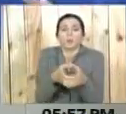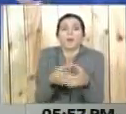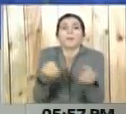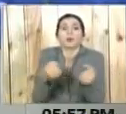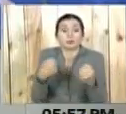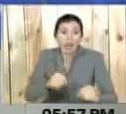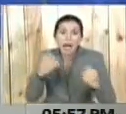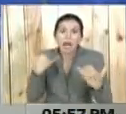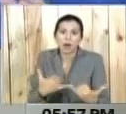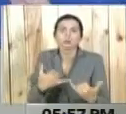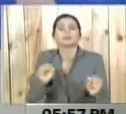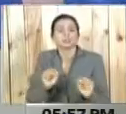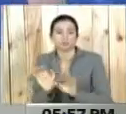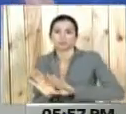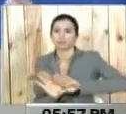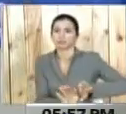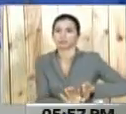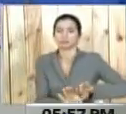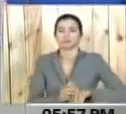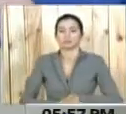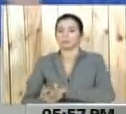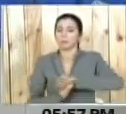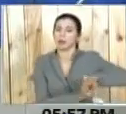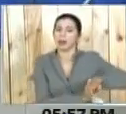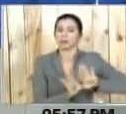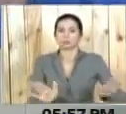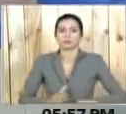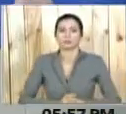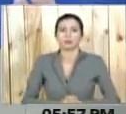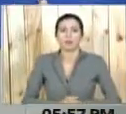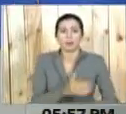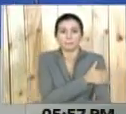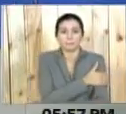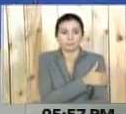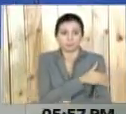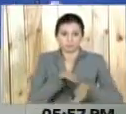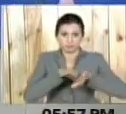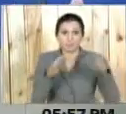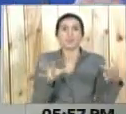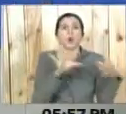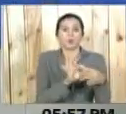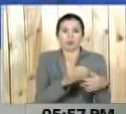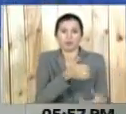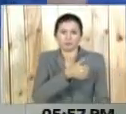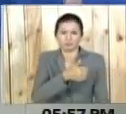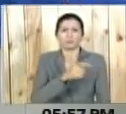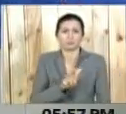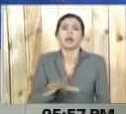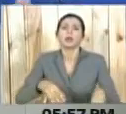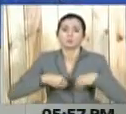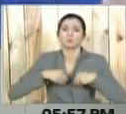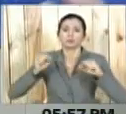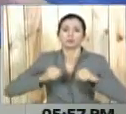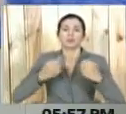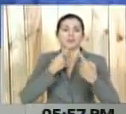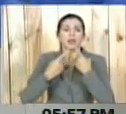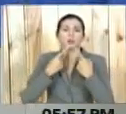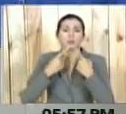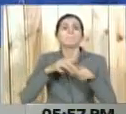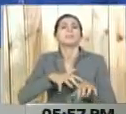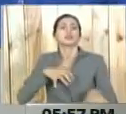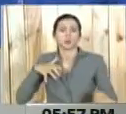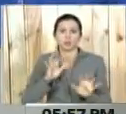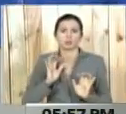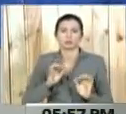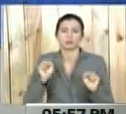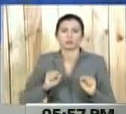aislado en términos de que hoy la Mesa de la Unidad, al margen de sus voceros más relevantes, asumen el diálogo como una fórmula de dirimir